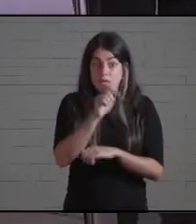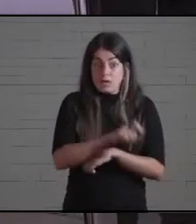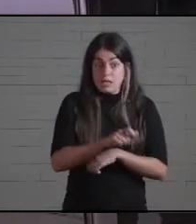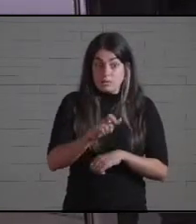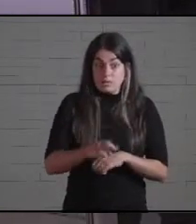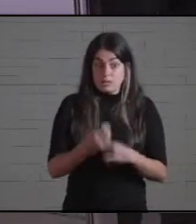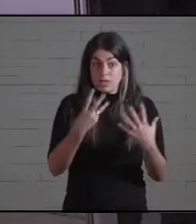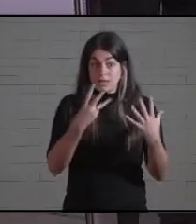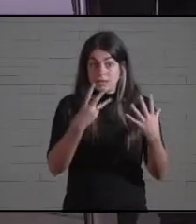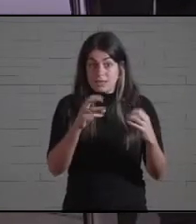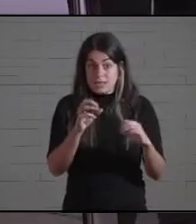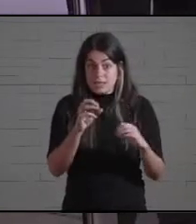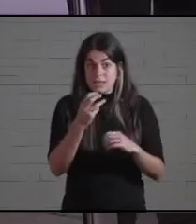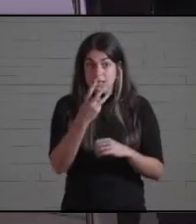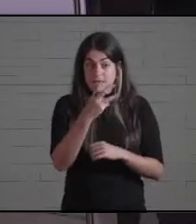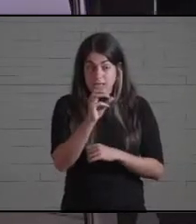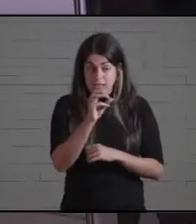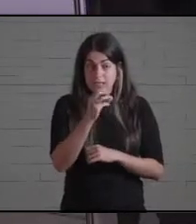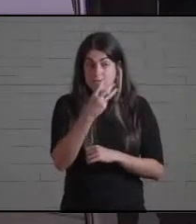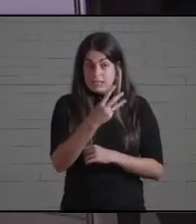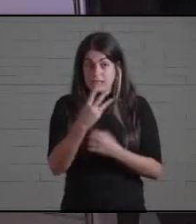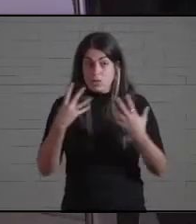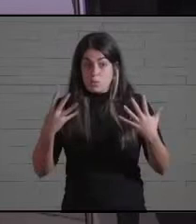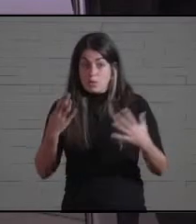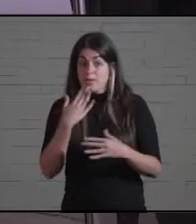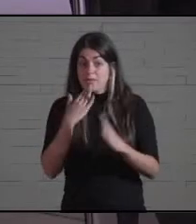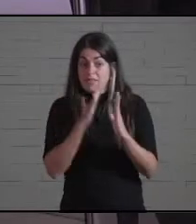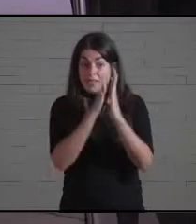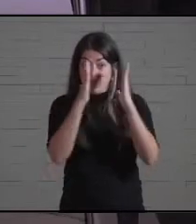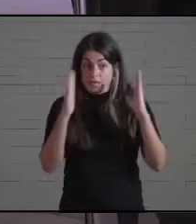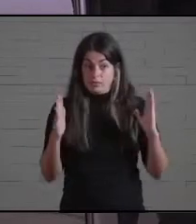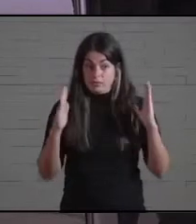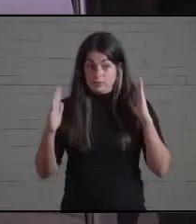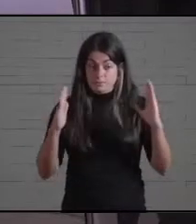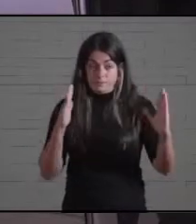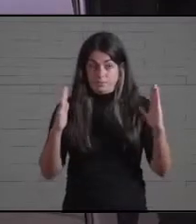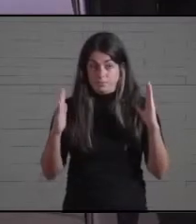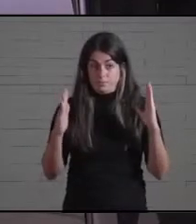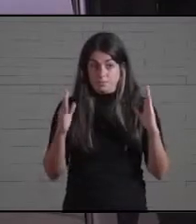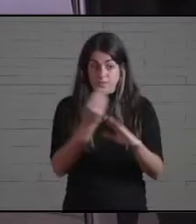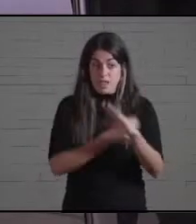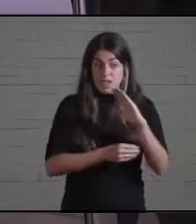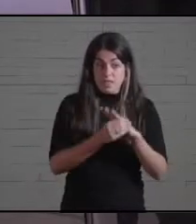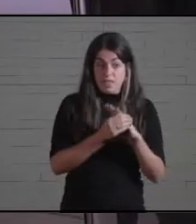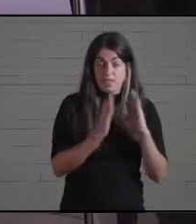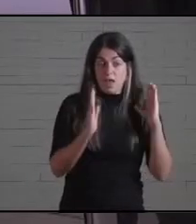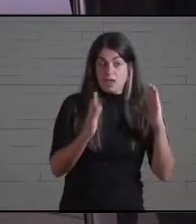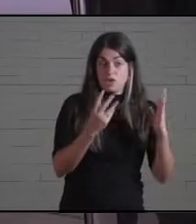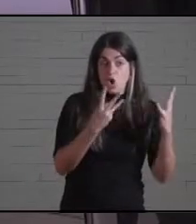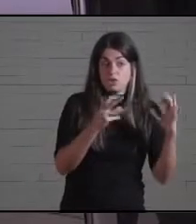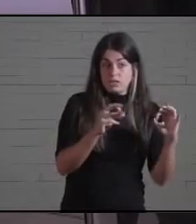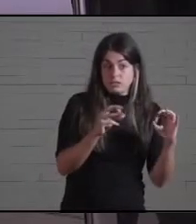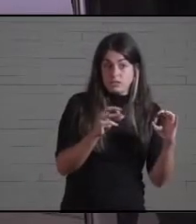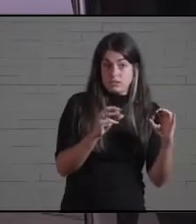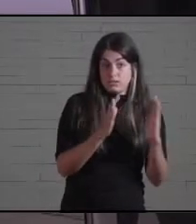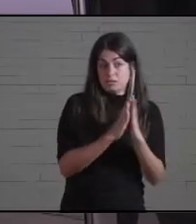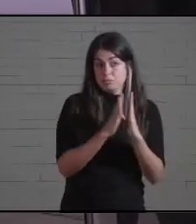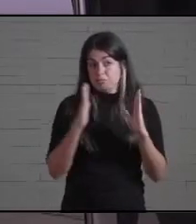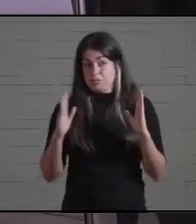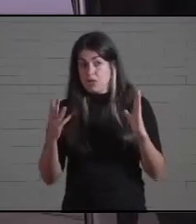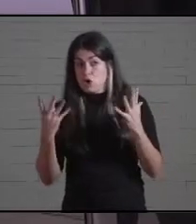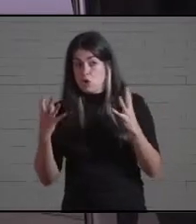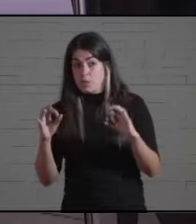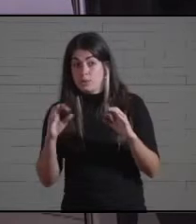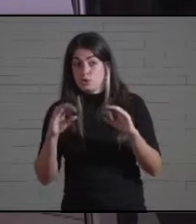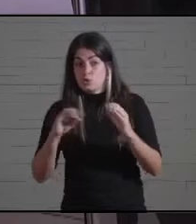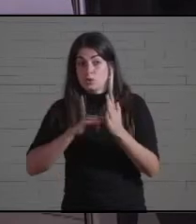entre 30 y 39 años, es decir, la generación millennial nacida en los 80 y principio de 90, ha